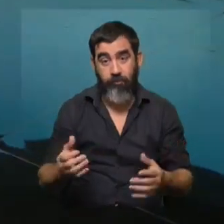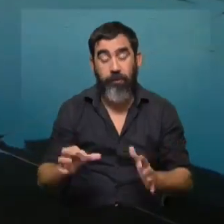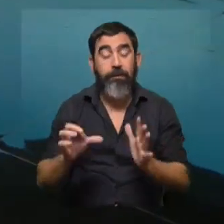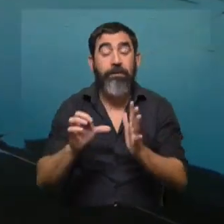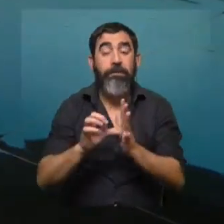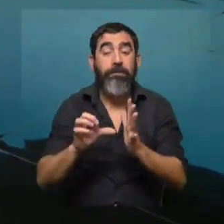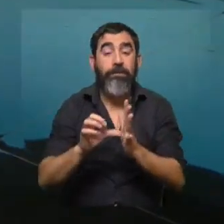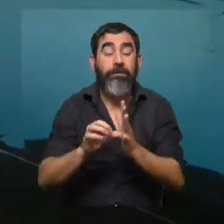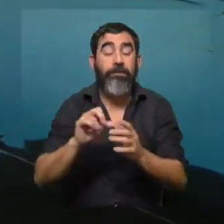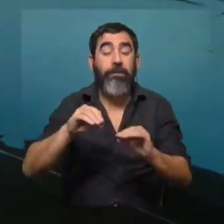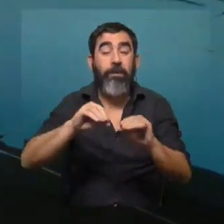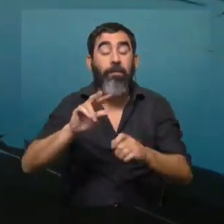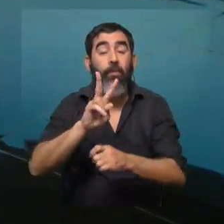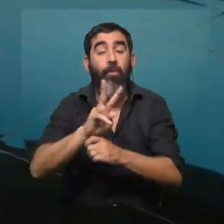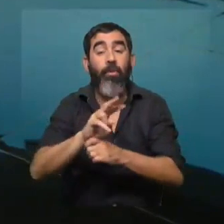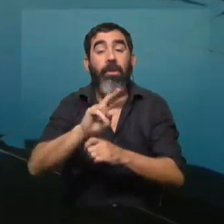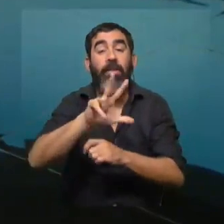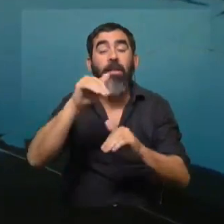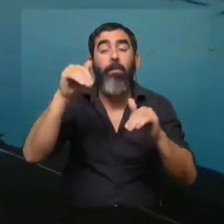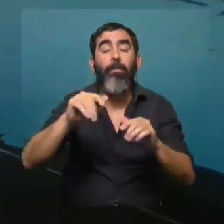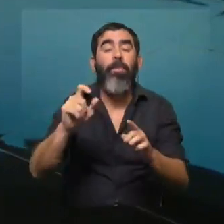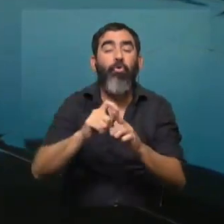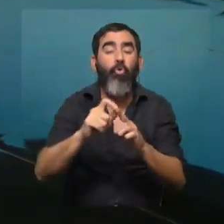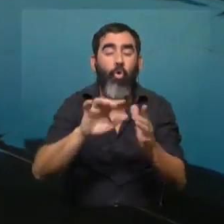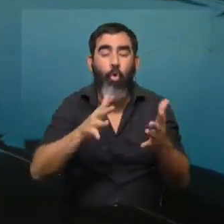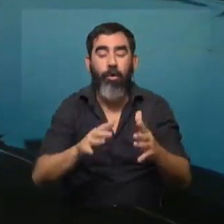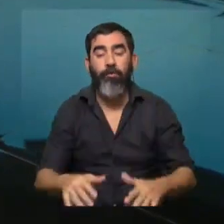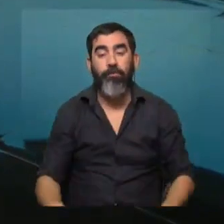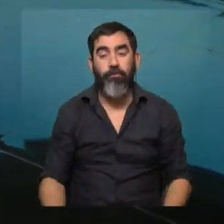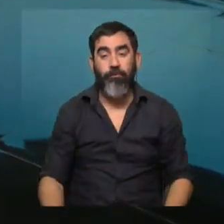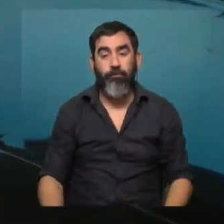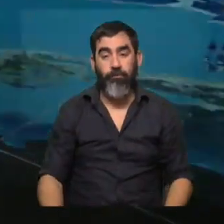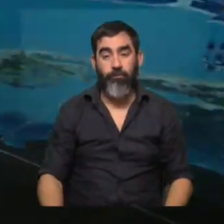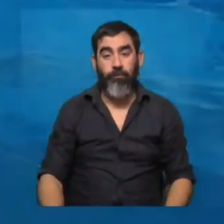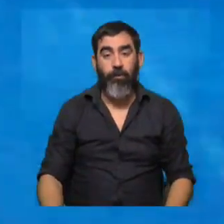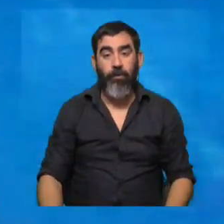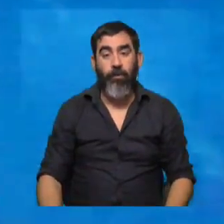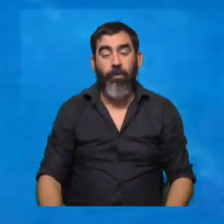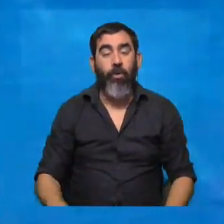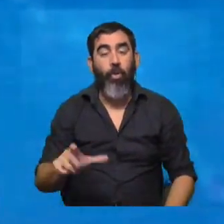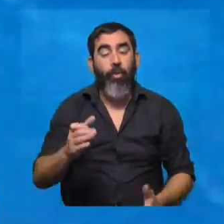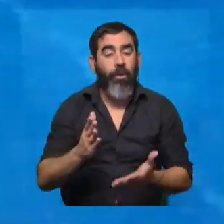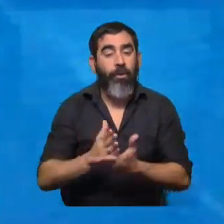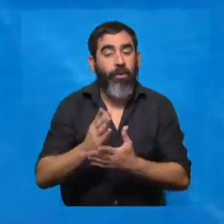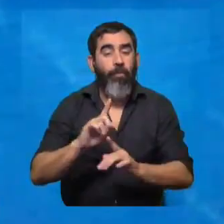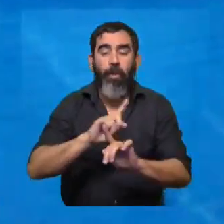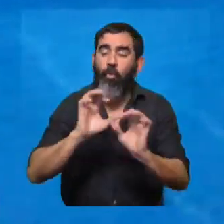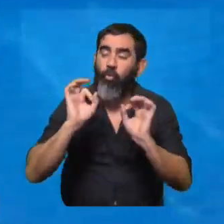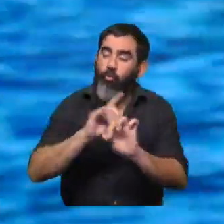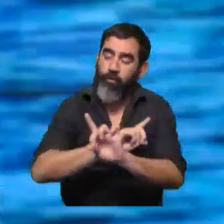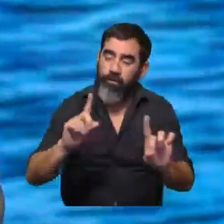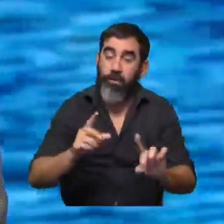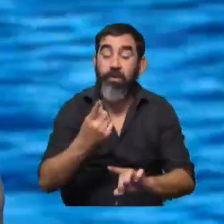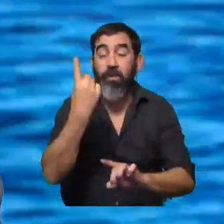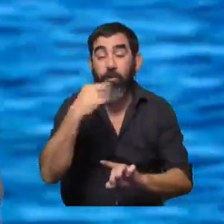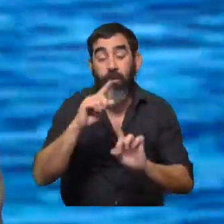Nacional de Áreas Protegidas aproximadamente asignados unos 3 millones de dólares. Son, obviamente que siempre pensamos que son insuficientes, pero